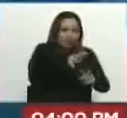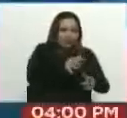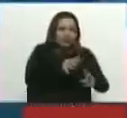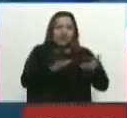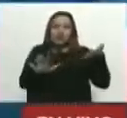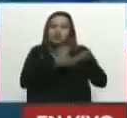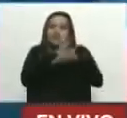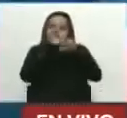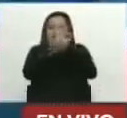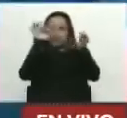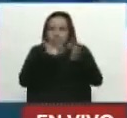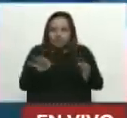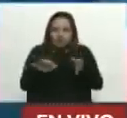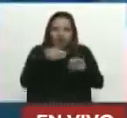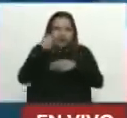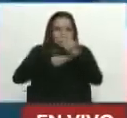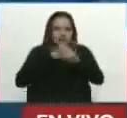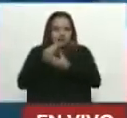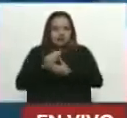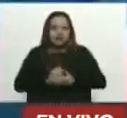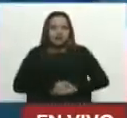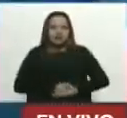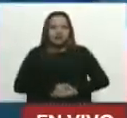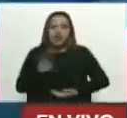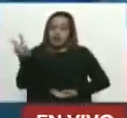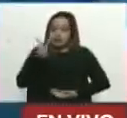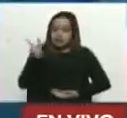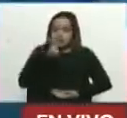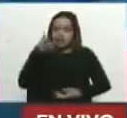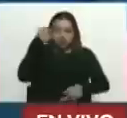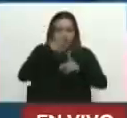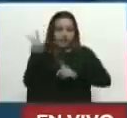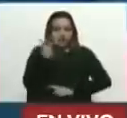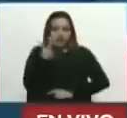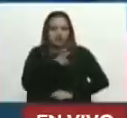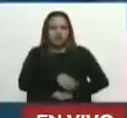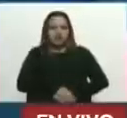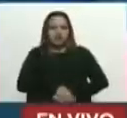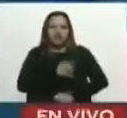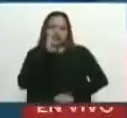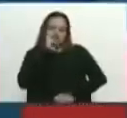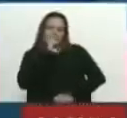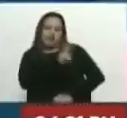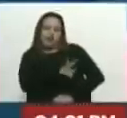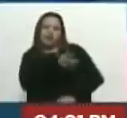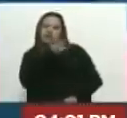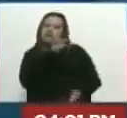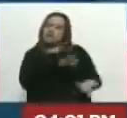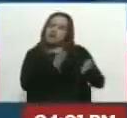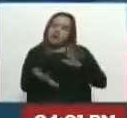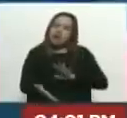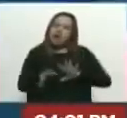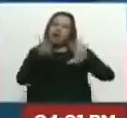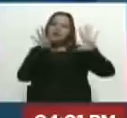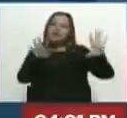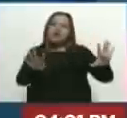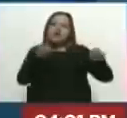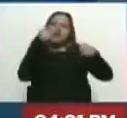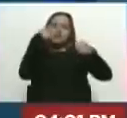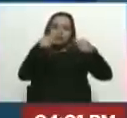modelo aplicado a Venezuela se observan al menos